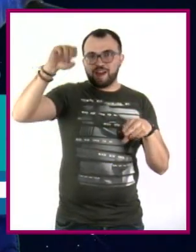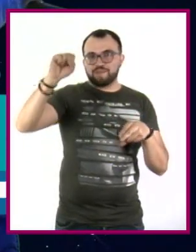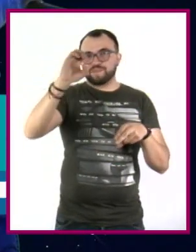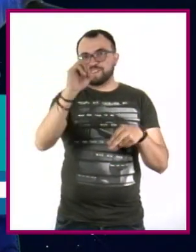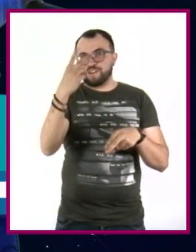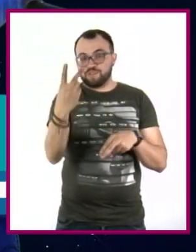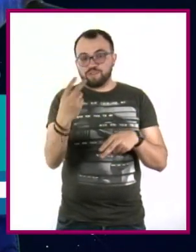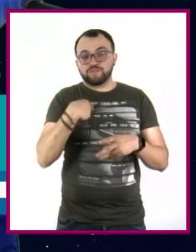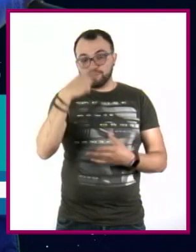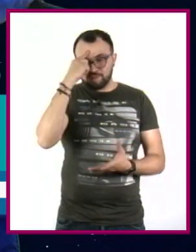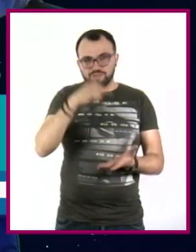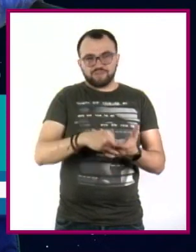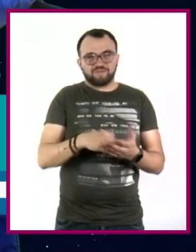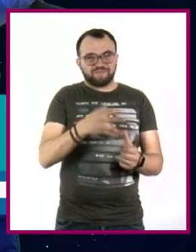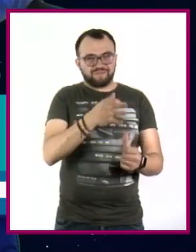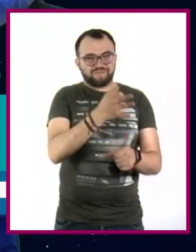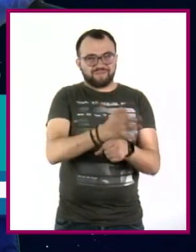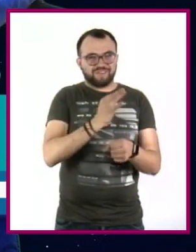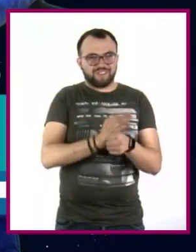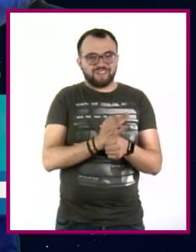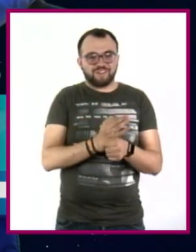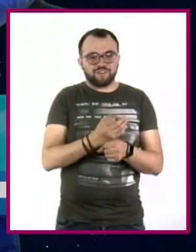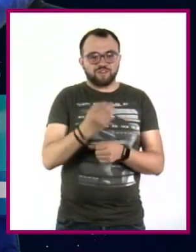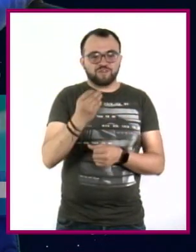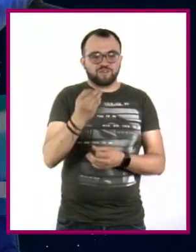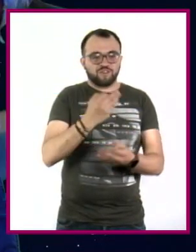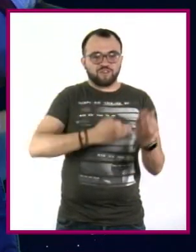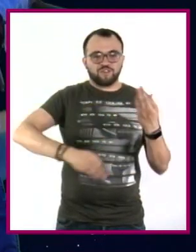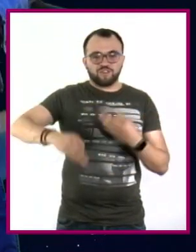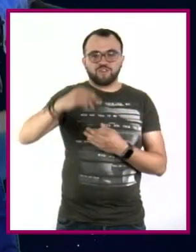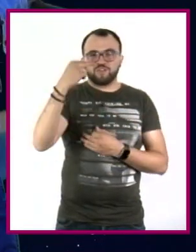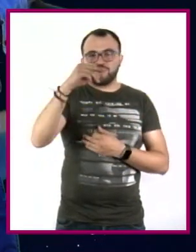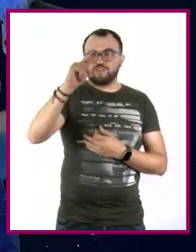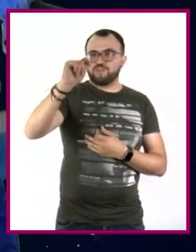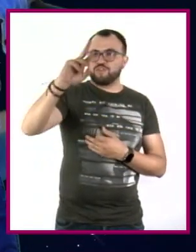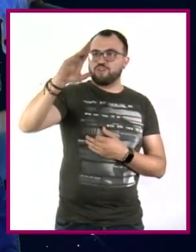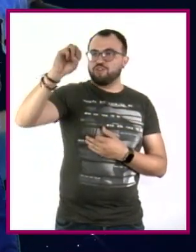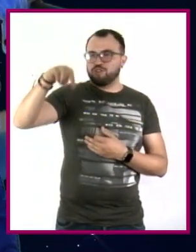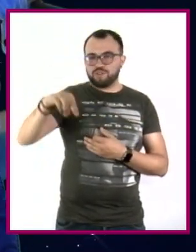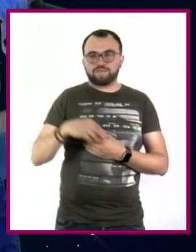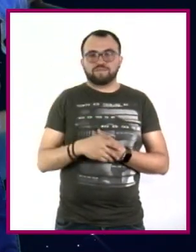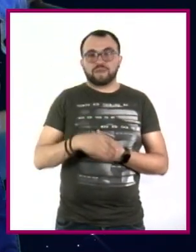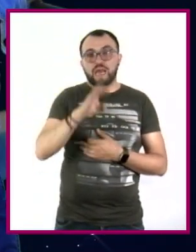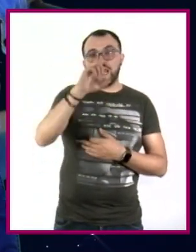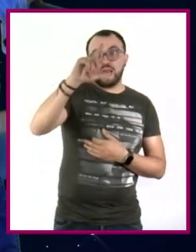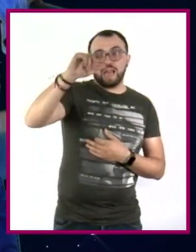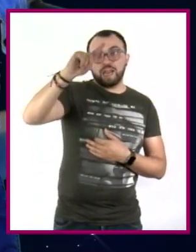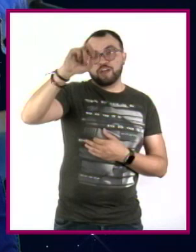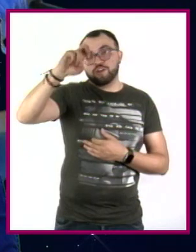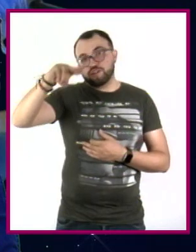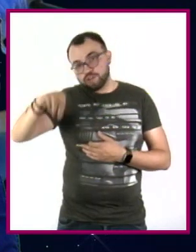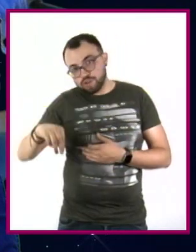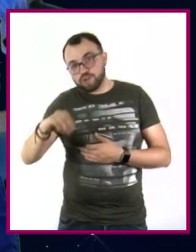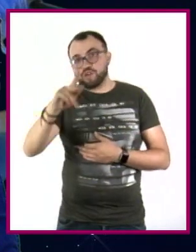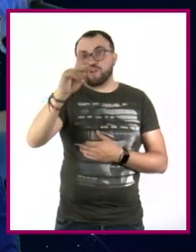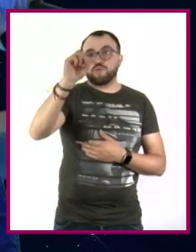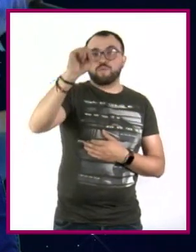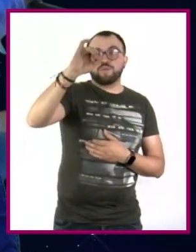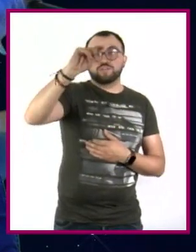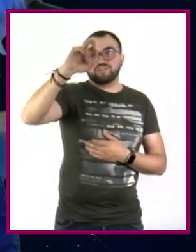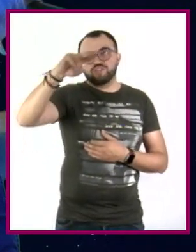la verdad se me hace chistoso cómo muchas terminan en tron. Electrón, positrón, neutrón,